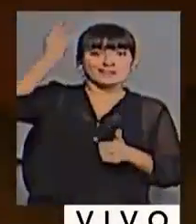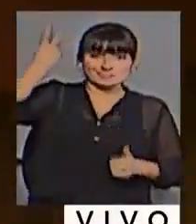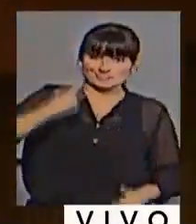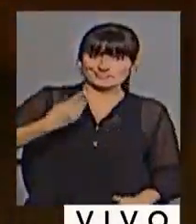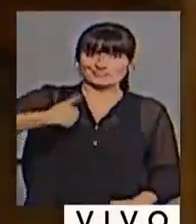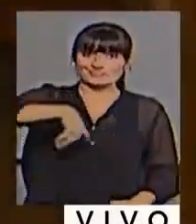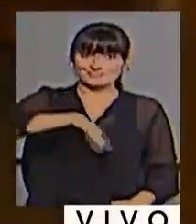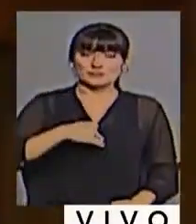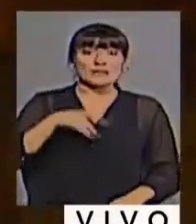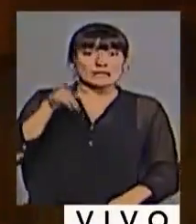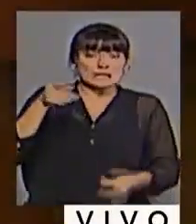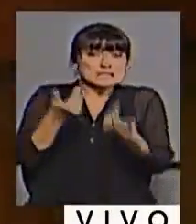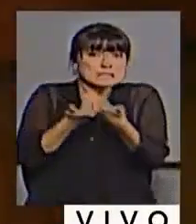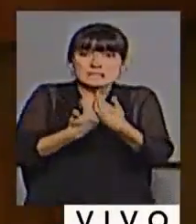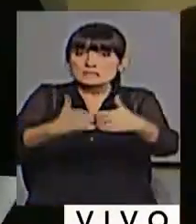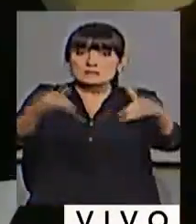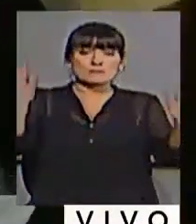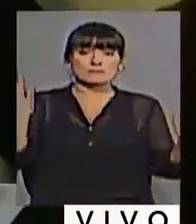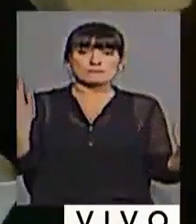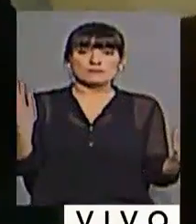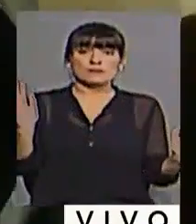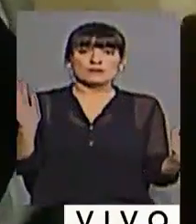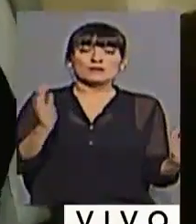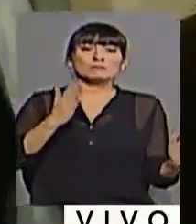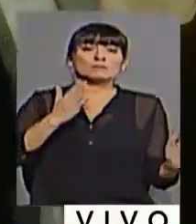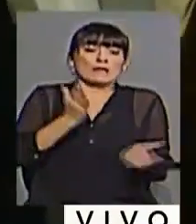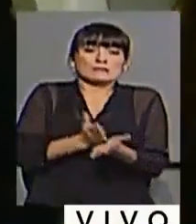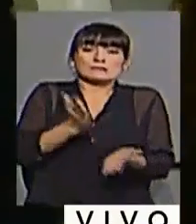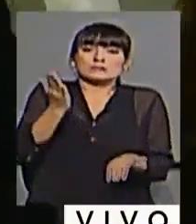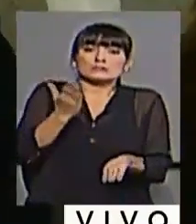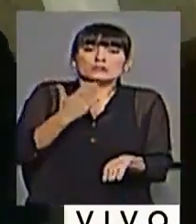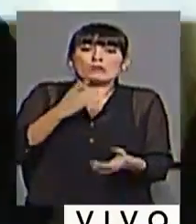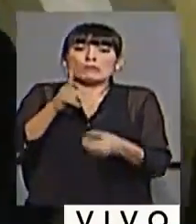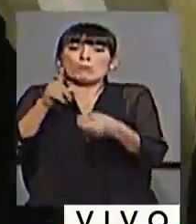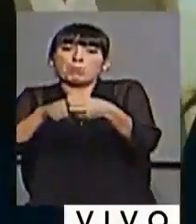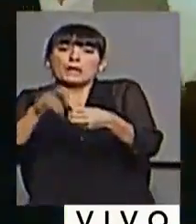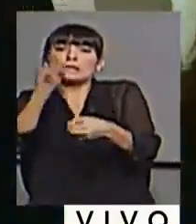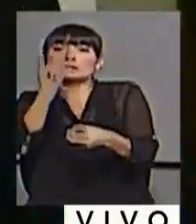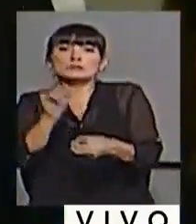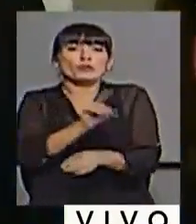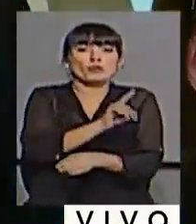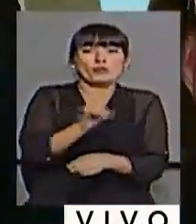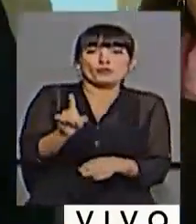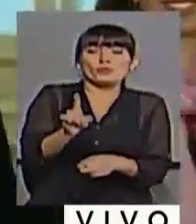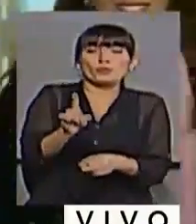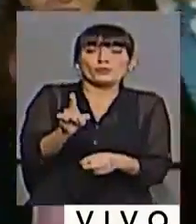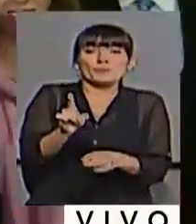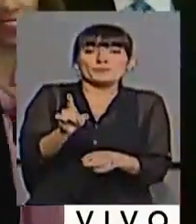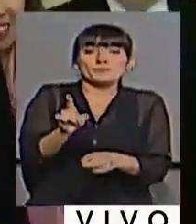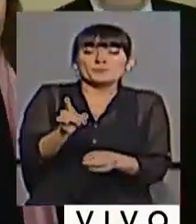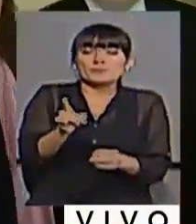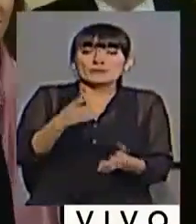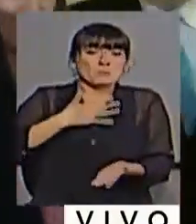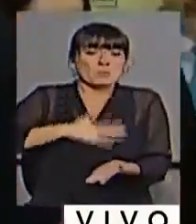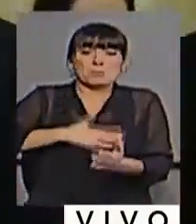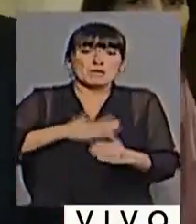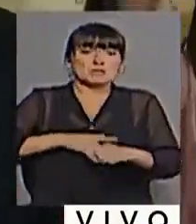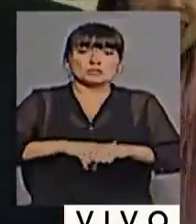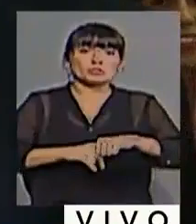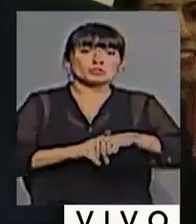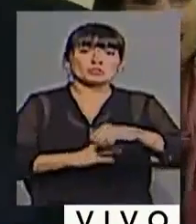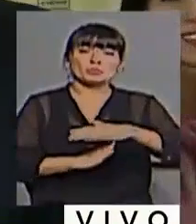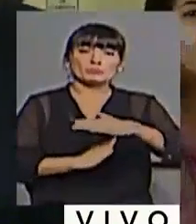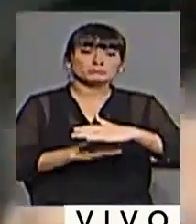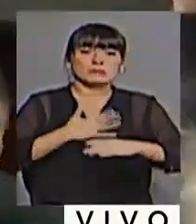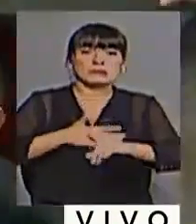Él es libre de adoptar la decisión de militar si lo quiere hacer en el momento que estime